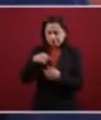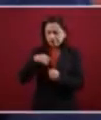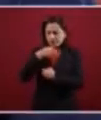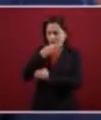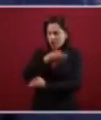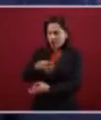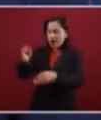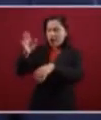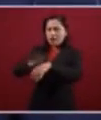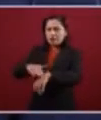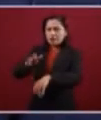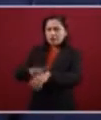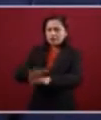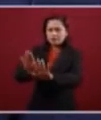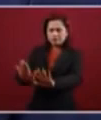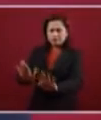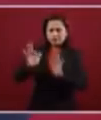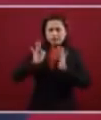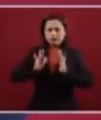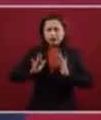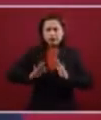no va a haber huracán,